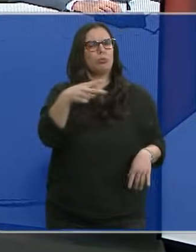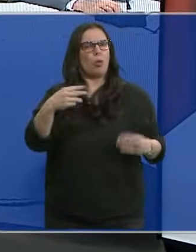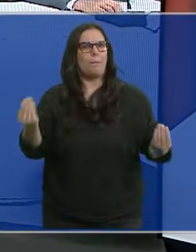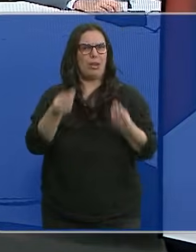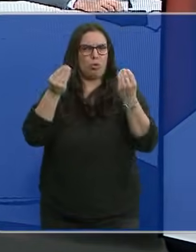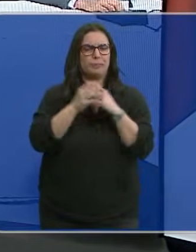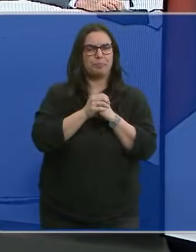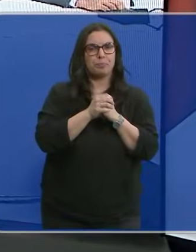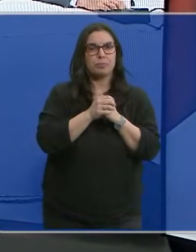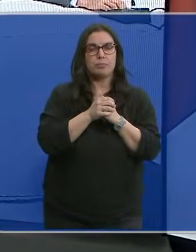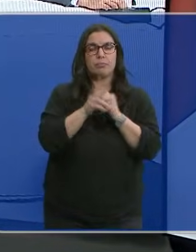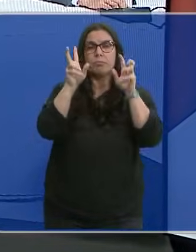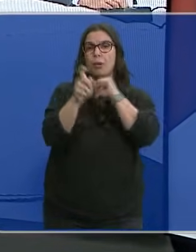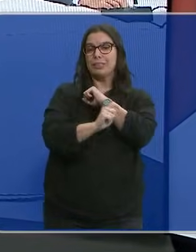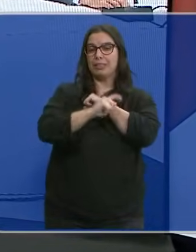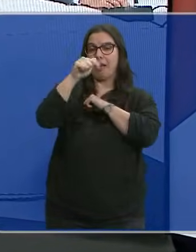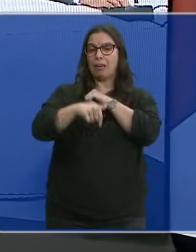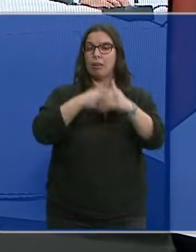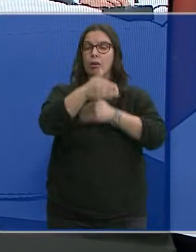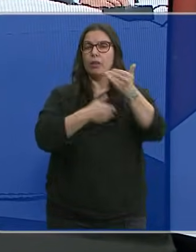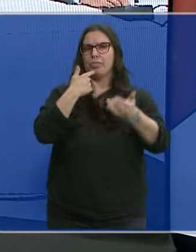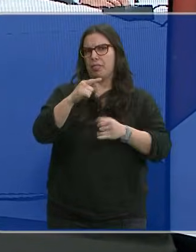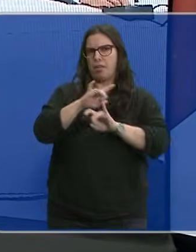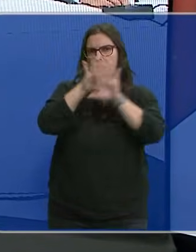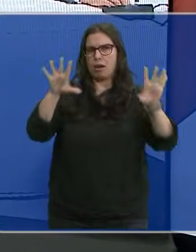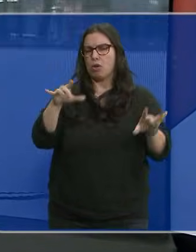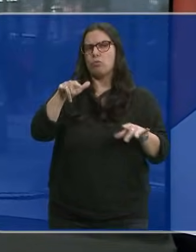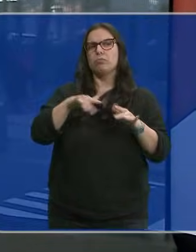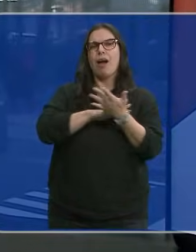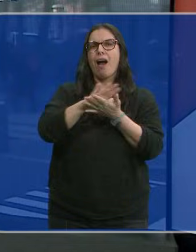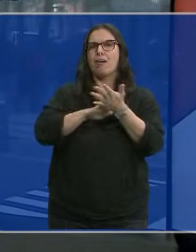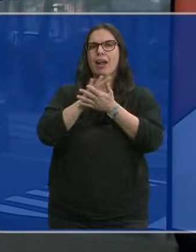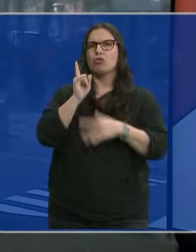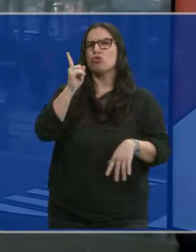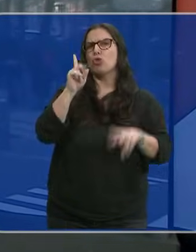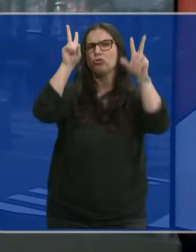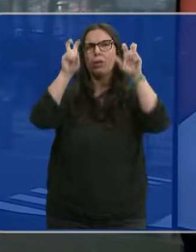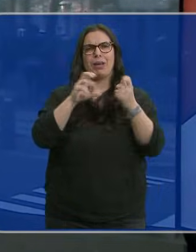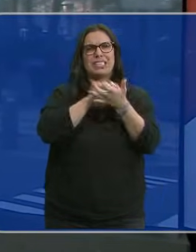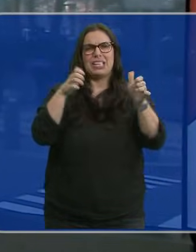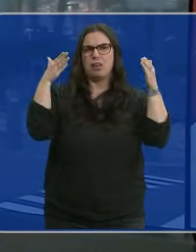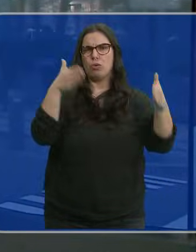su partido. Respecto a la estrategia a seguir aquí, ha sido claro. Solo se hablará de Castilla y León, Diego.